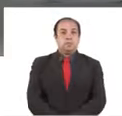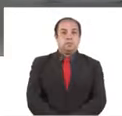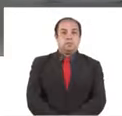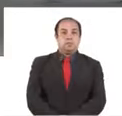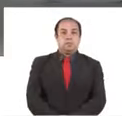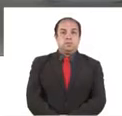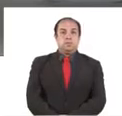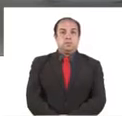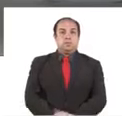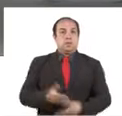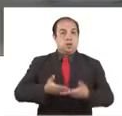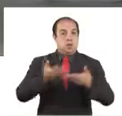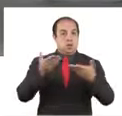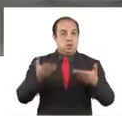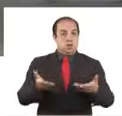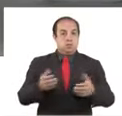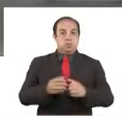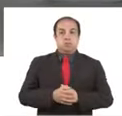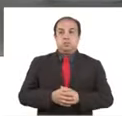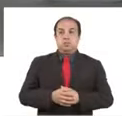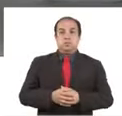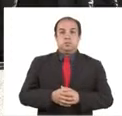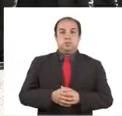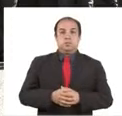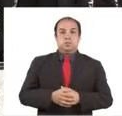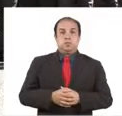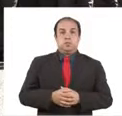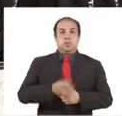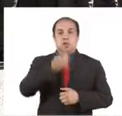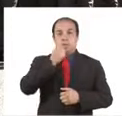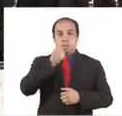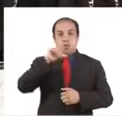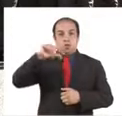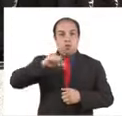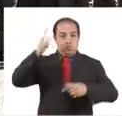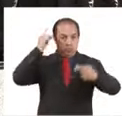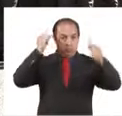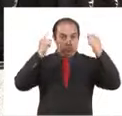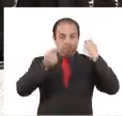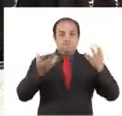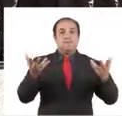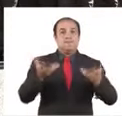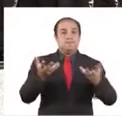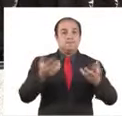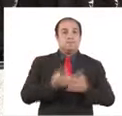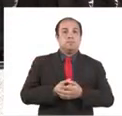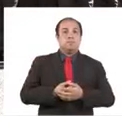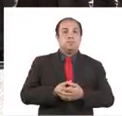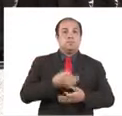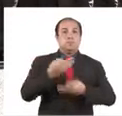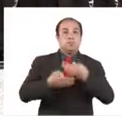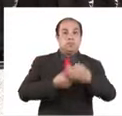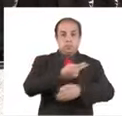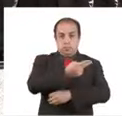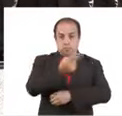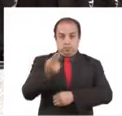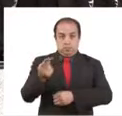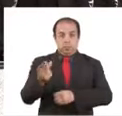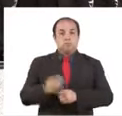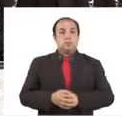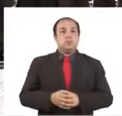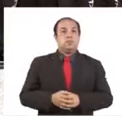Y en estos momentos, el personal que hoy se gradúa realizará para todas y todos